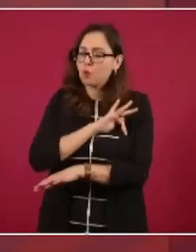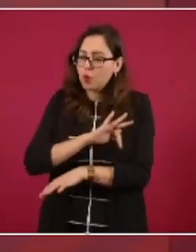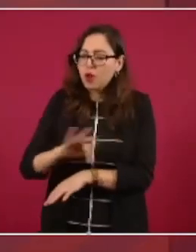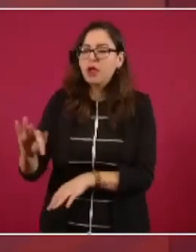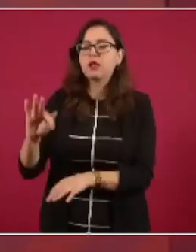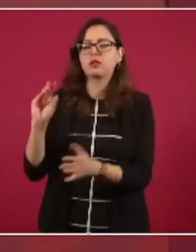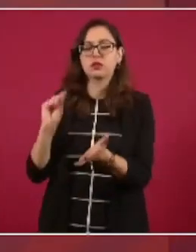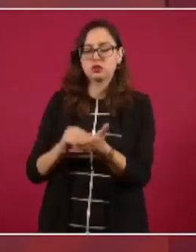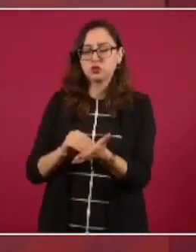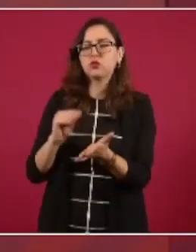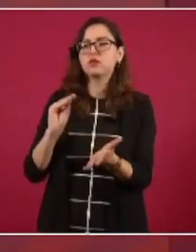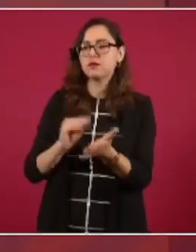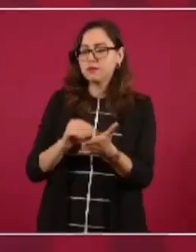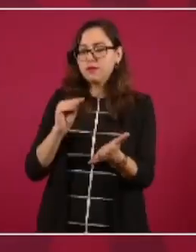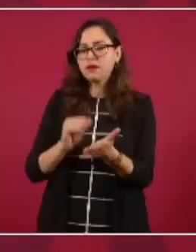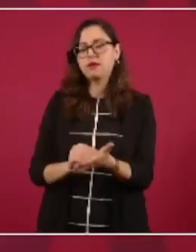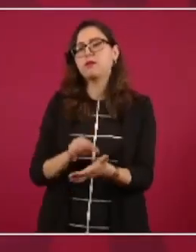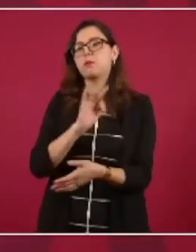Yo